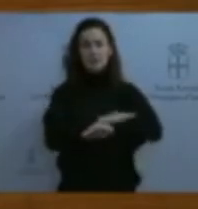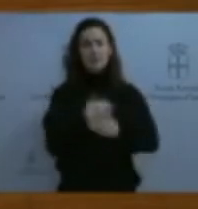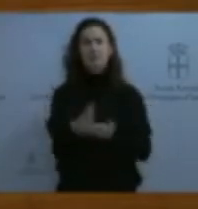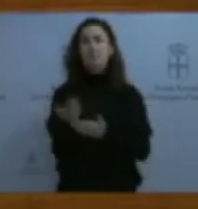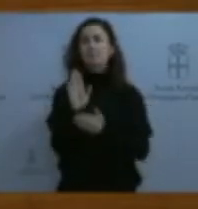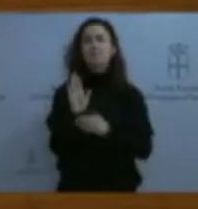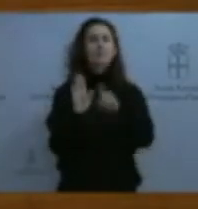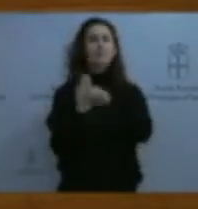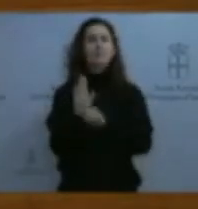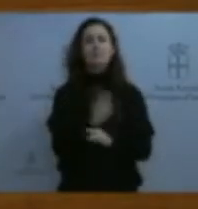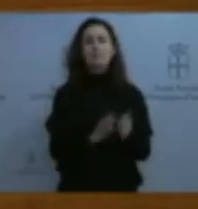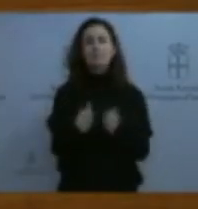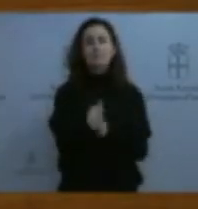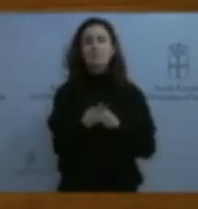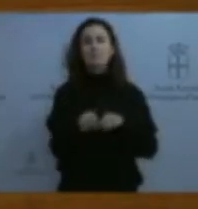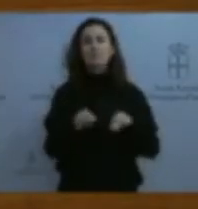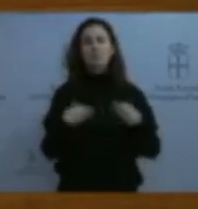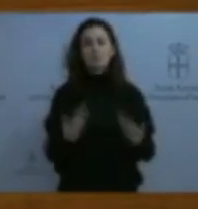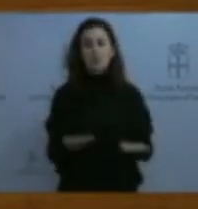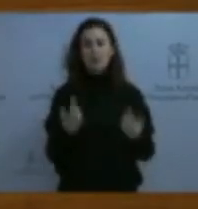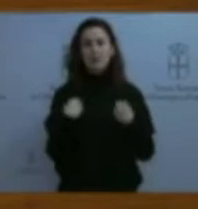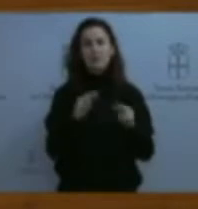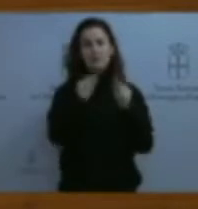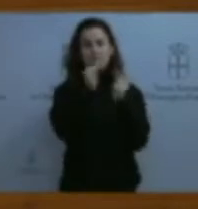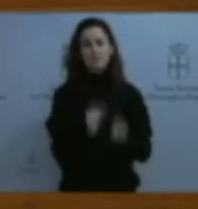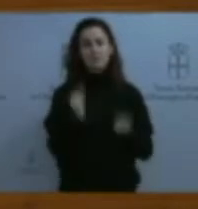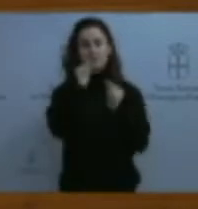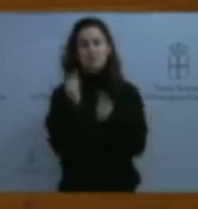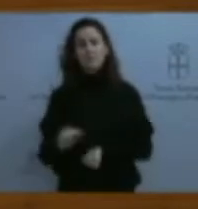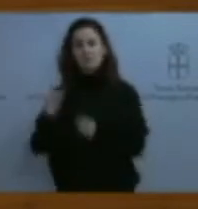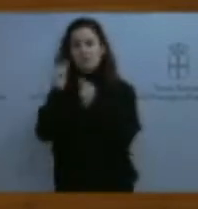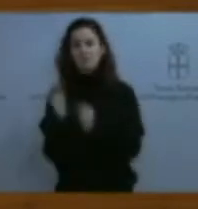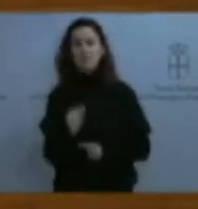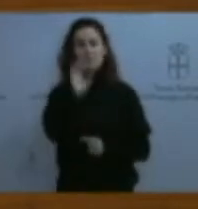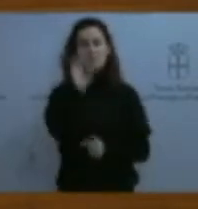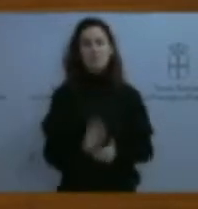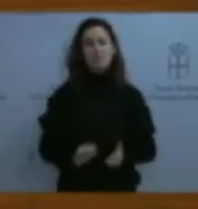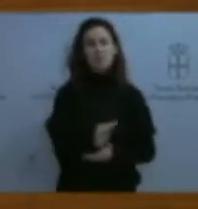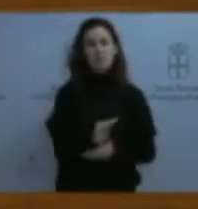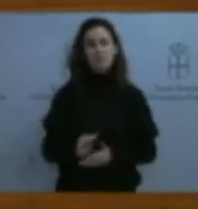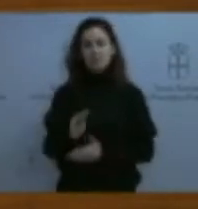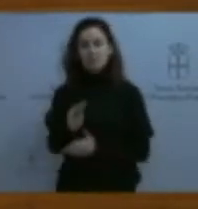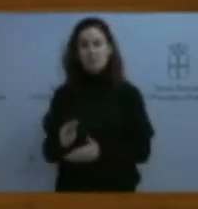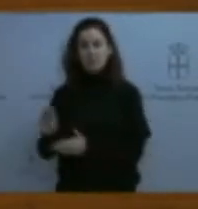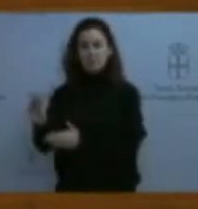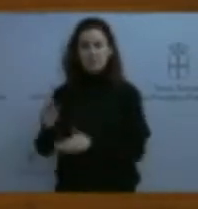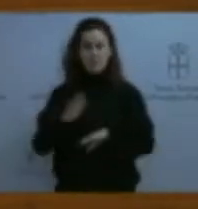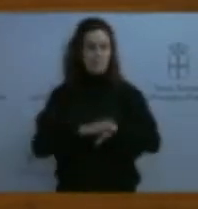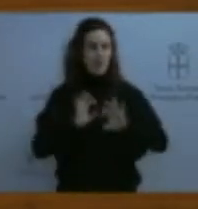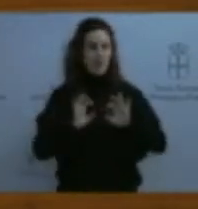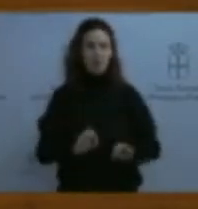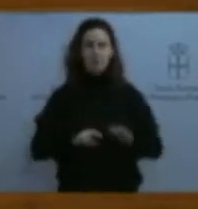cuál es su prioridad y se ve presupuesto a presupuesto cuál es el porcentaje de recursos destinados a